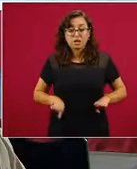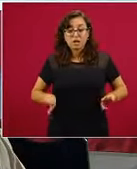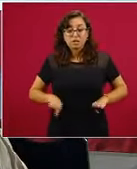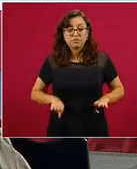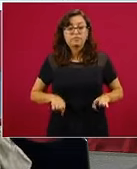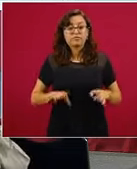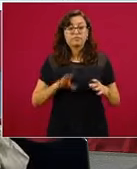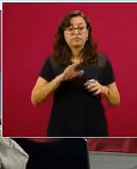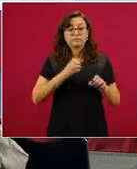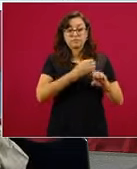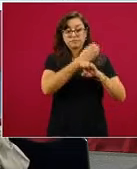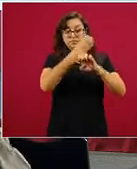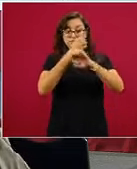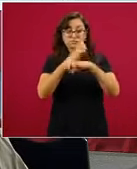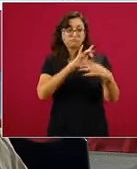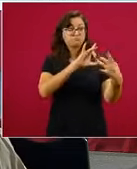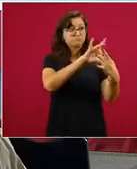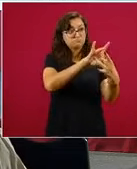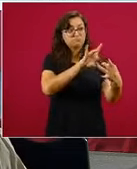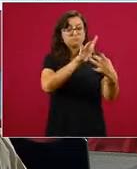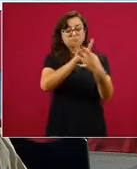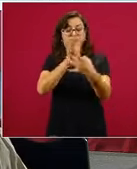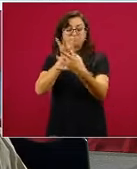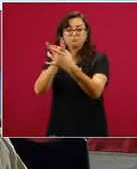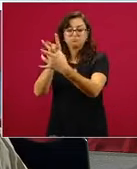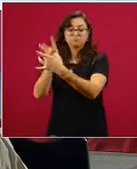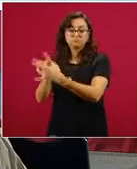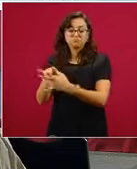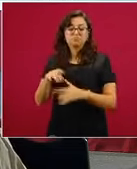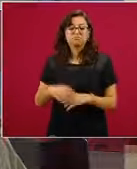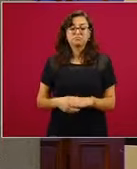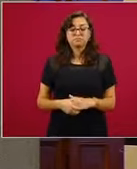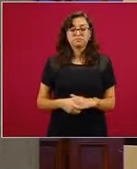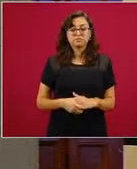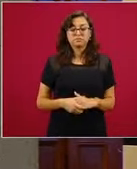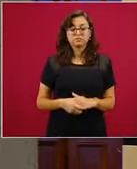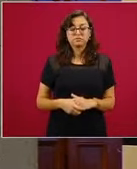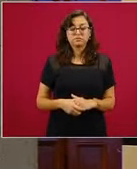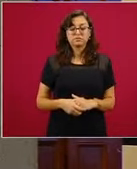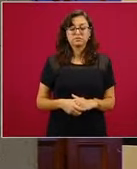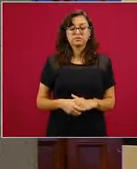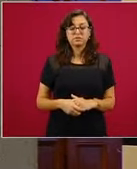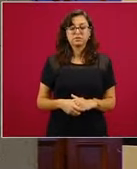de cada uno de los estados. Hemos estado protegiendo